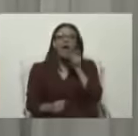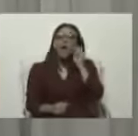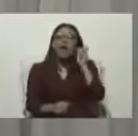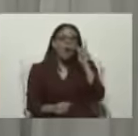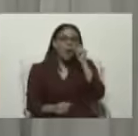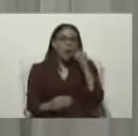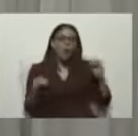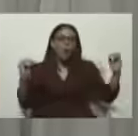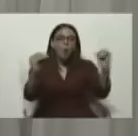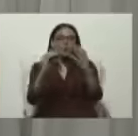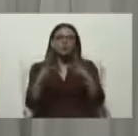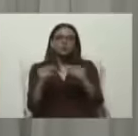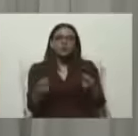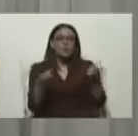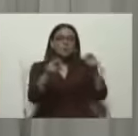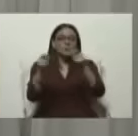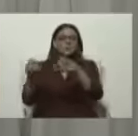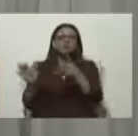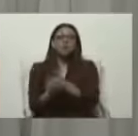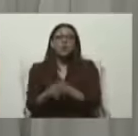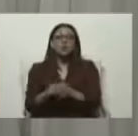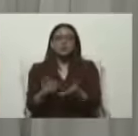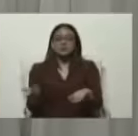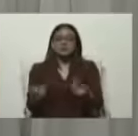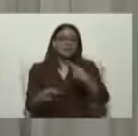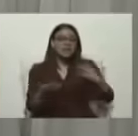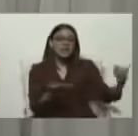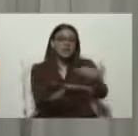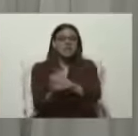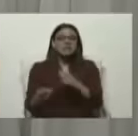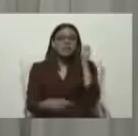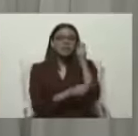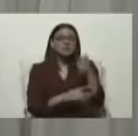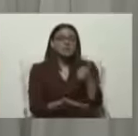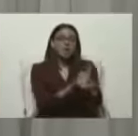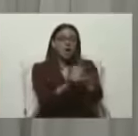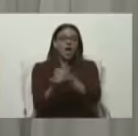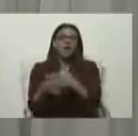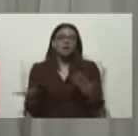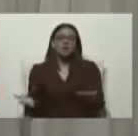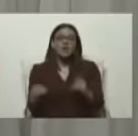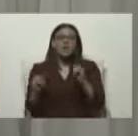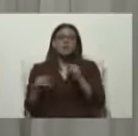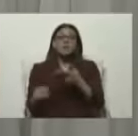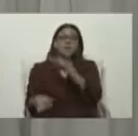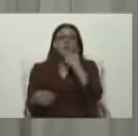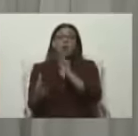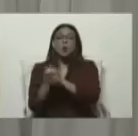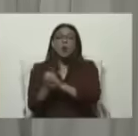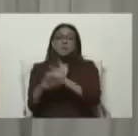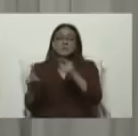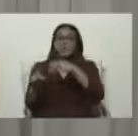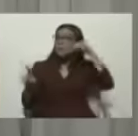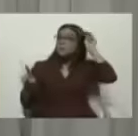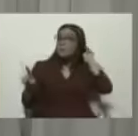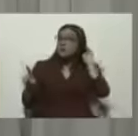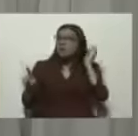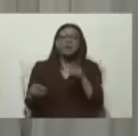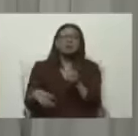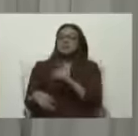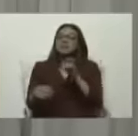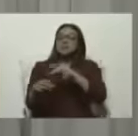Privatización de las pensiones es lo que pasó en Madrid cuando el COVID. Que la mejor amiga de esta señora Machado dejó morir de